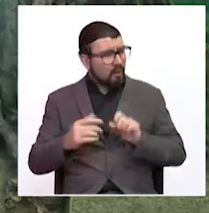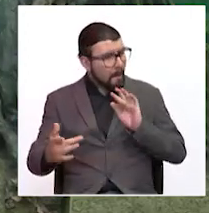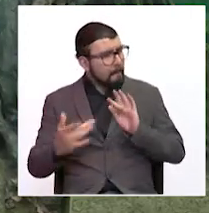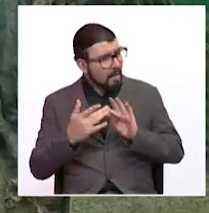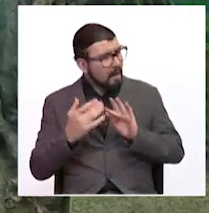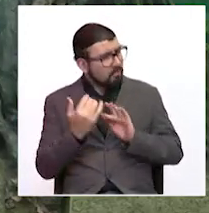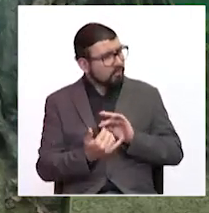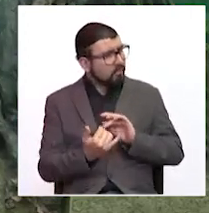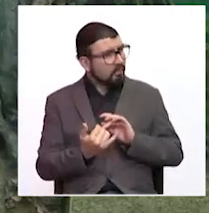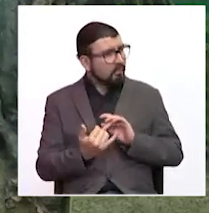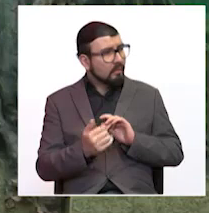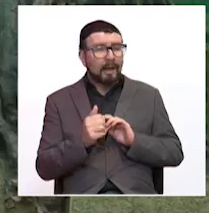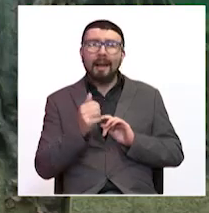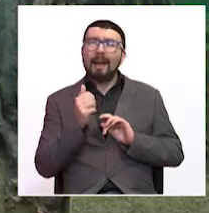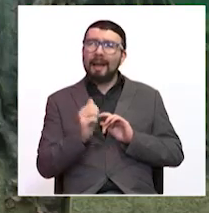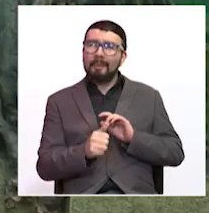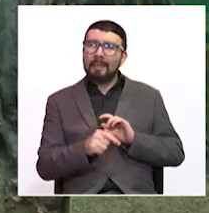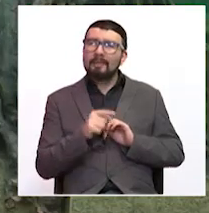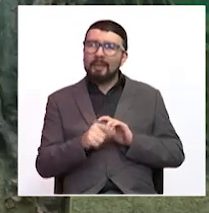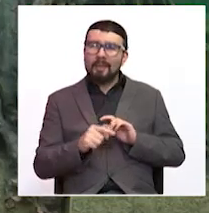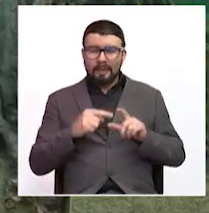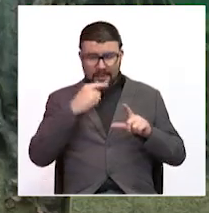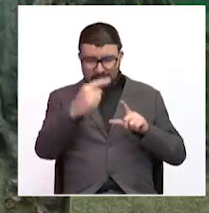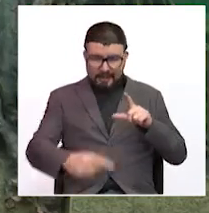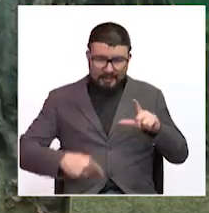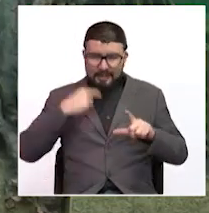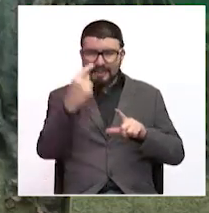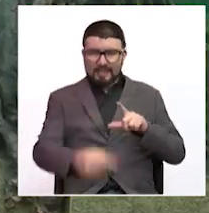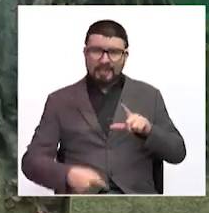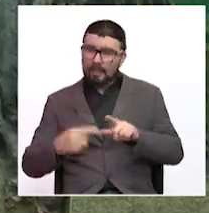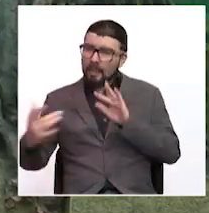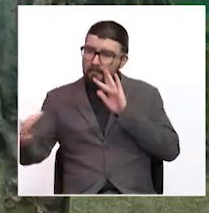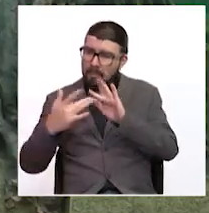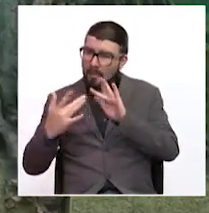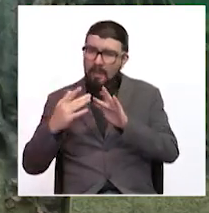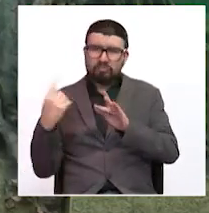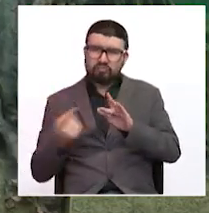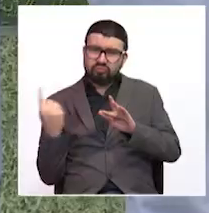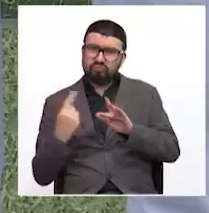llanta la llanta mueve esto ahorita vamos a hacer unas tomas para que lo puedan ver